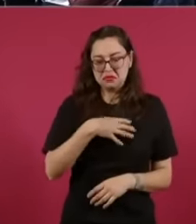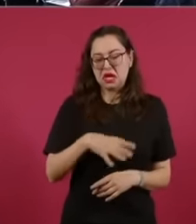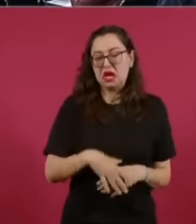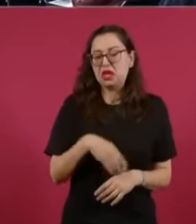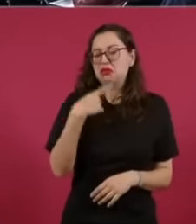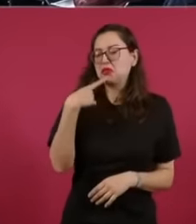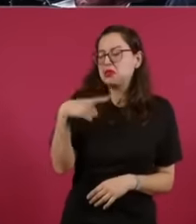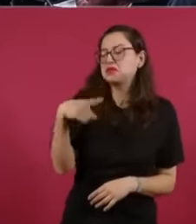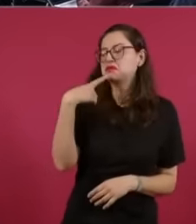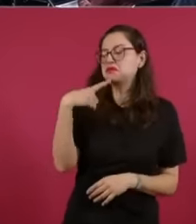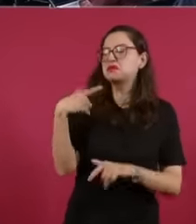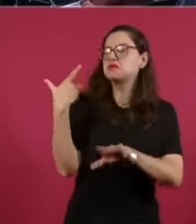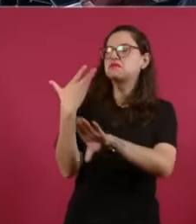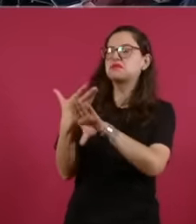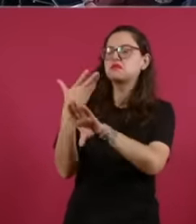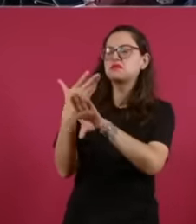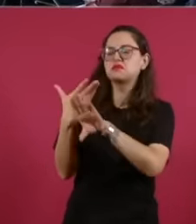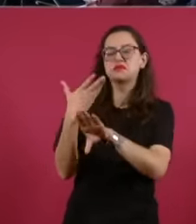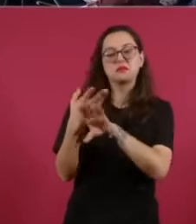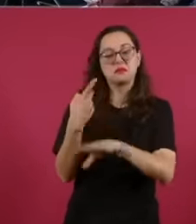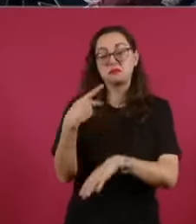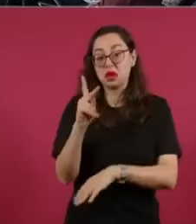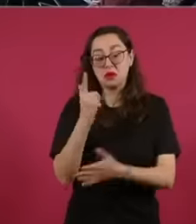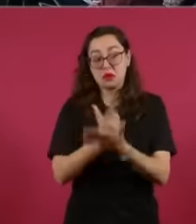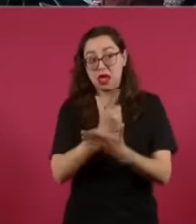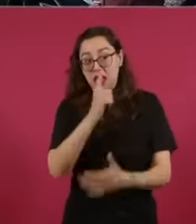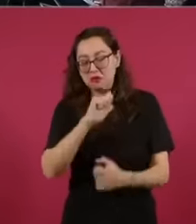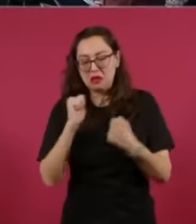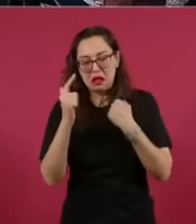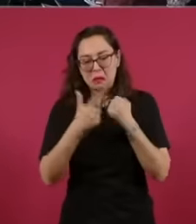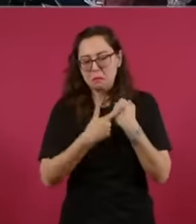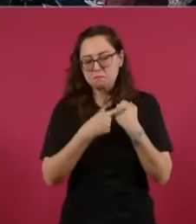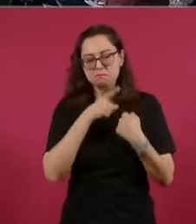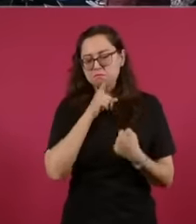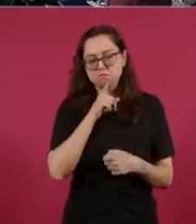porque también se tiene que tener, aquí está.